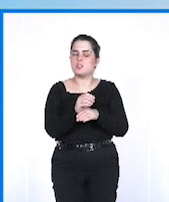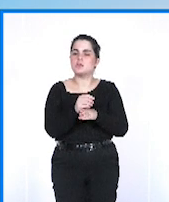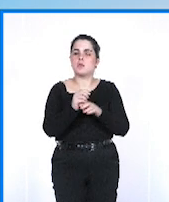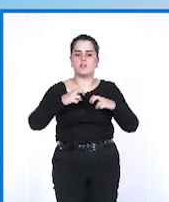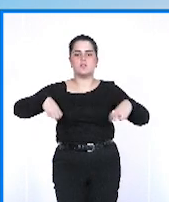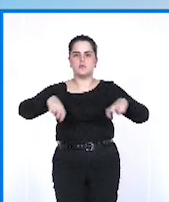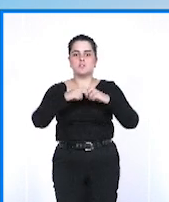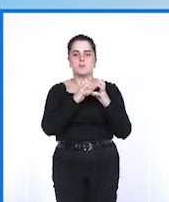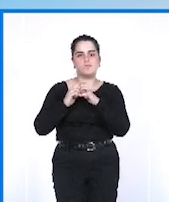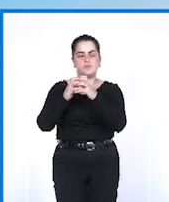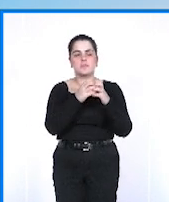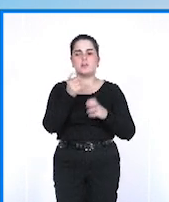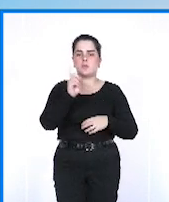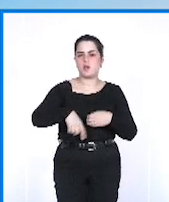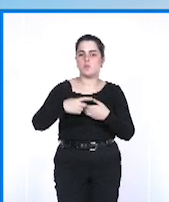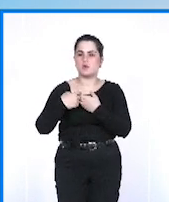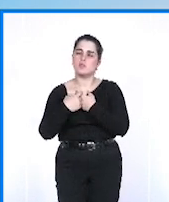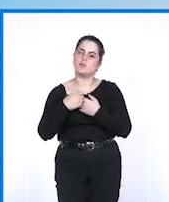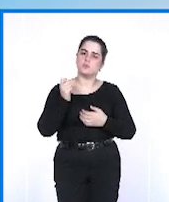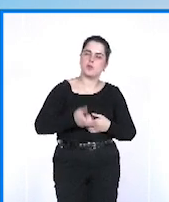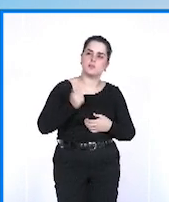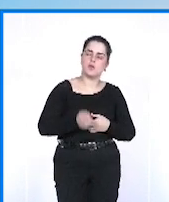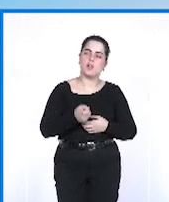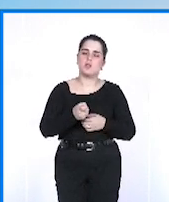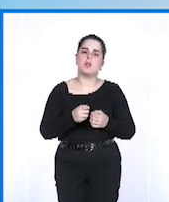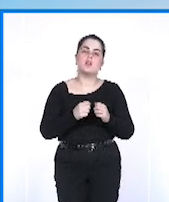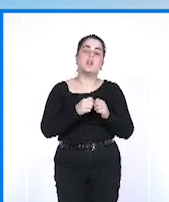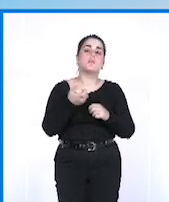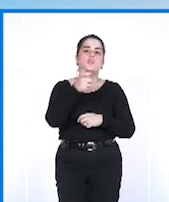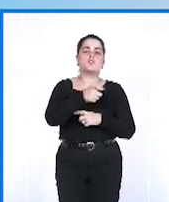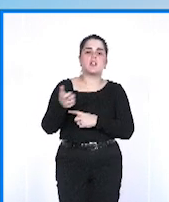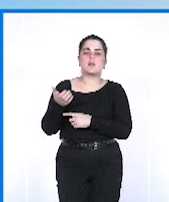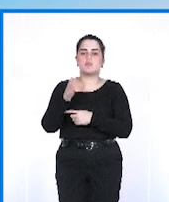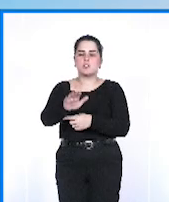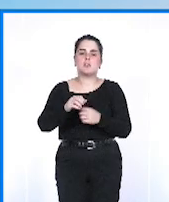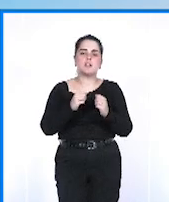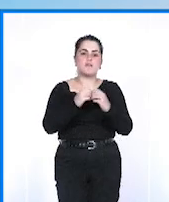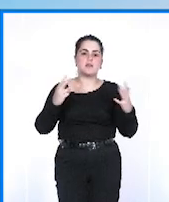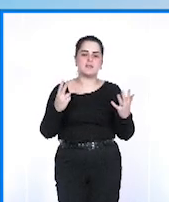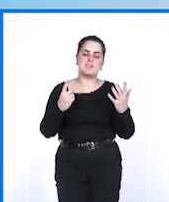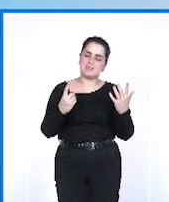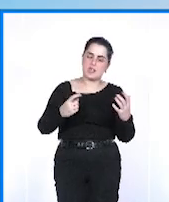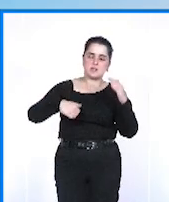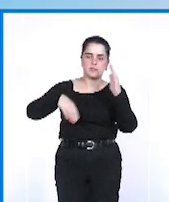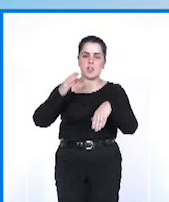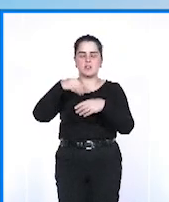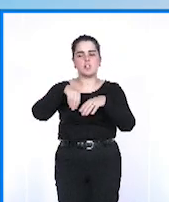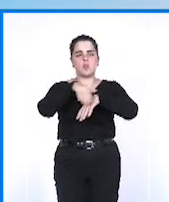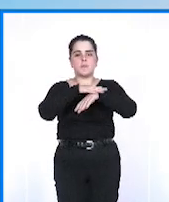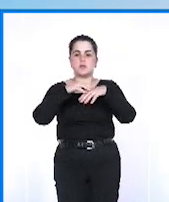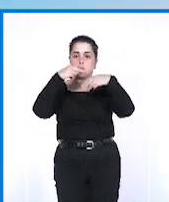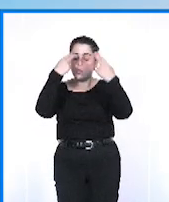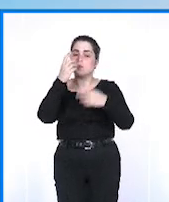mesas donde han participado activamente pues más de 26 representantes de las administraciones públicas y se han